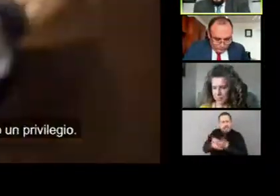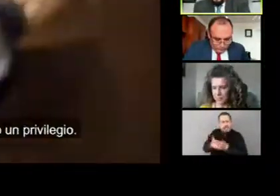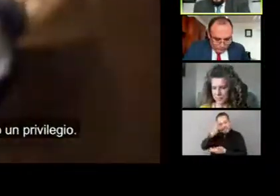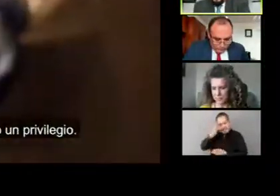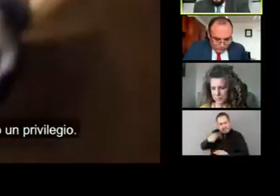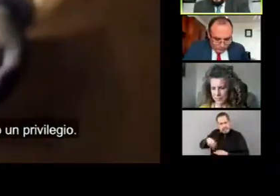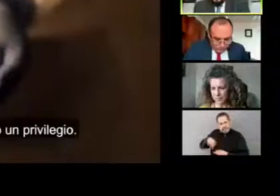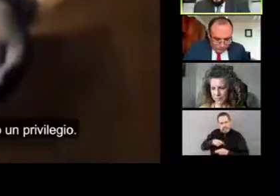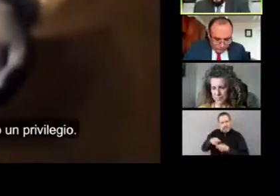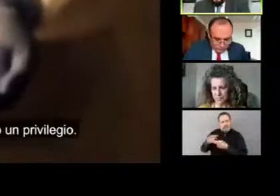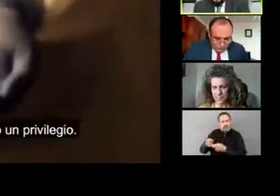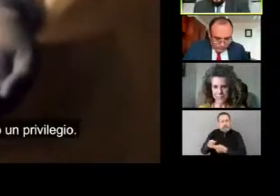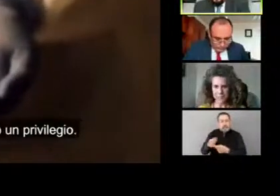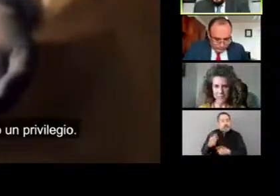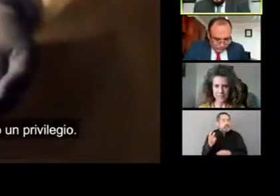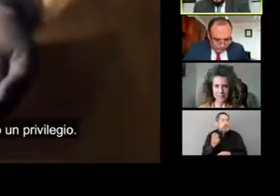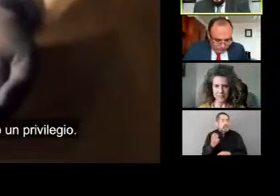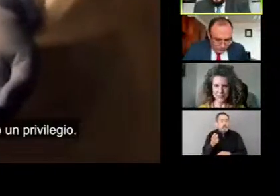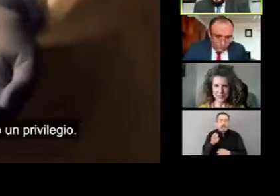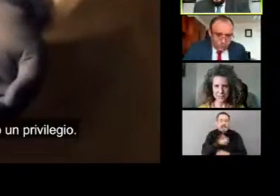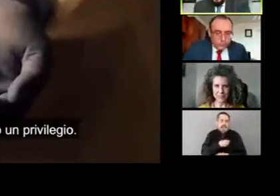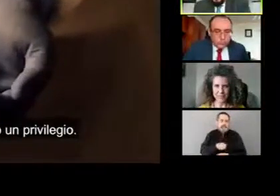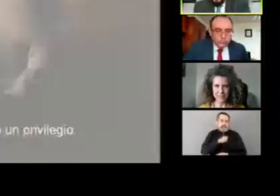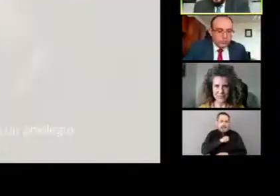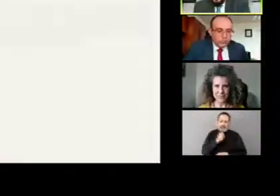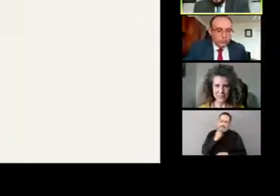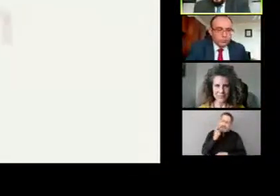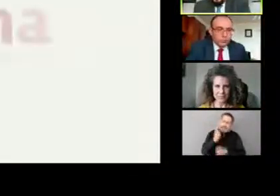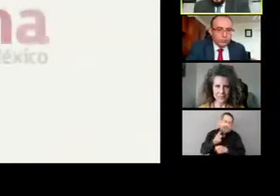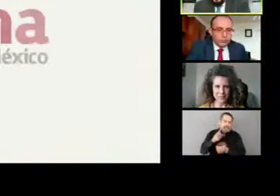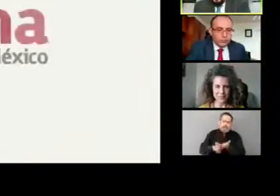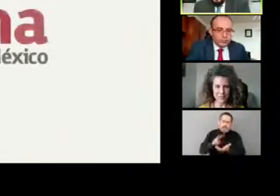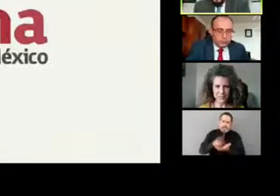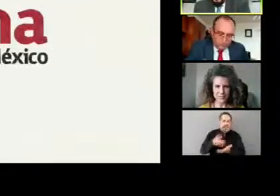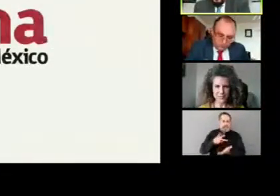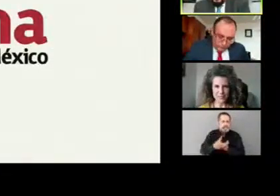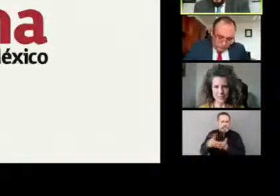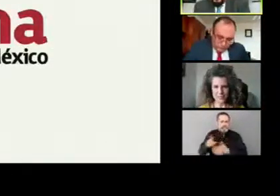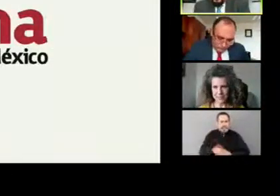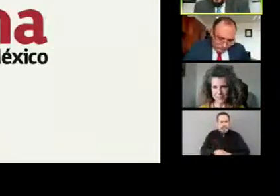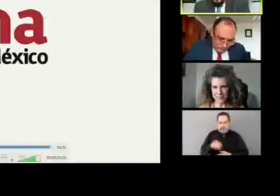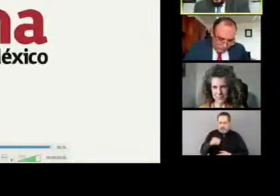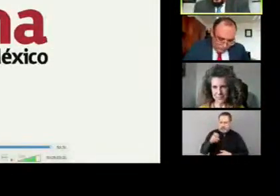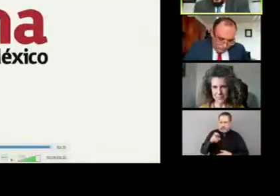gente. Porque la salud es un derecho, no un privilegio. Morena, la